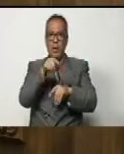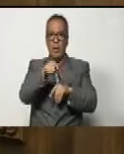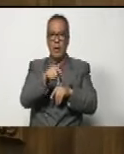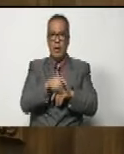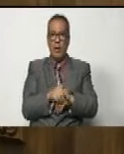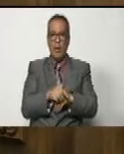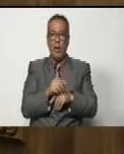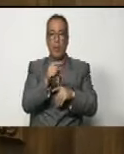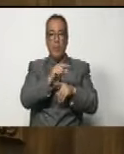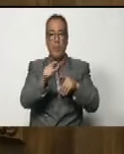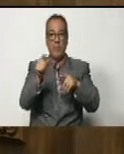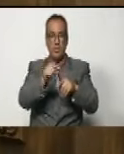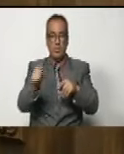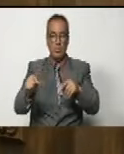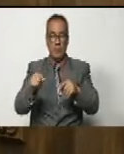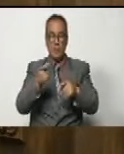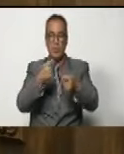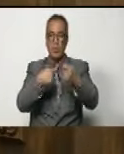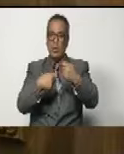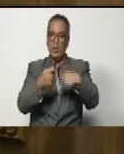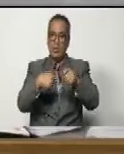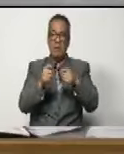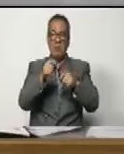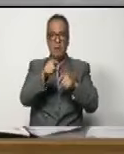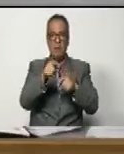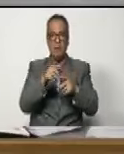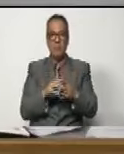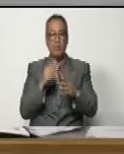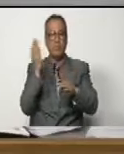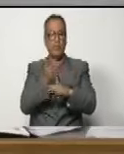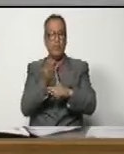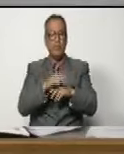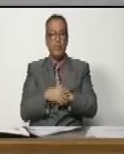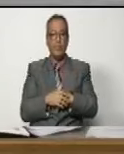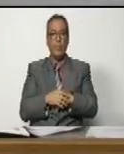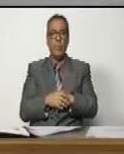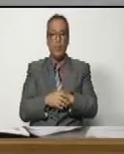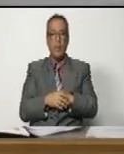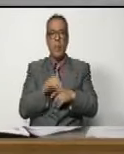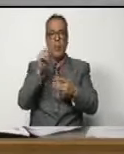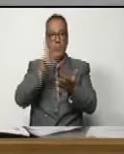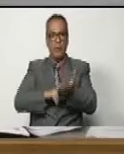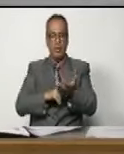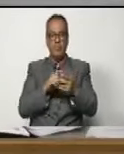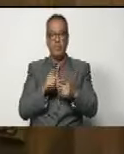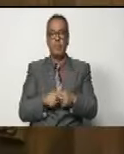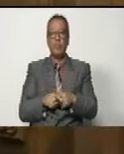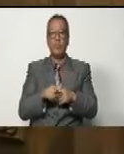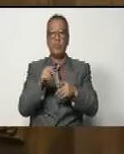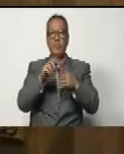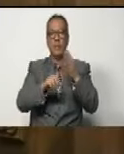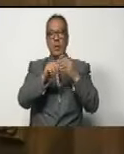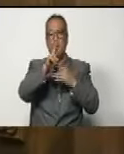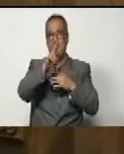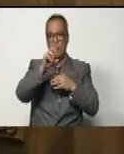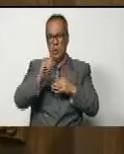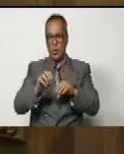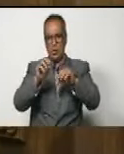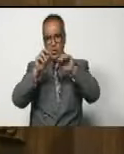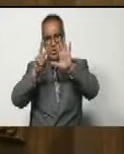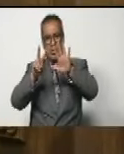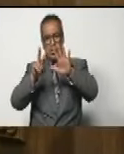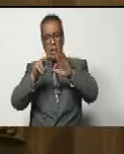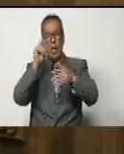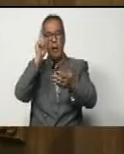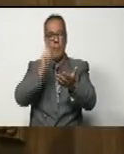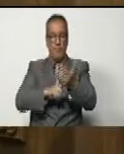a proveedores. Es todo, ciudadano vicepresidente. En consideración, aprobado. Siguiente. 117º, se sugiere